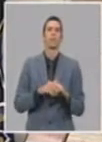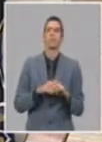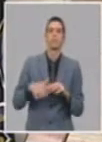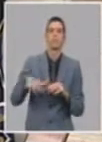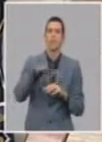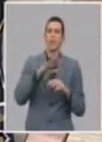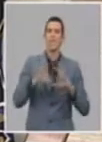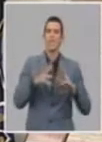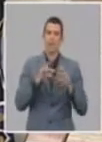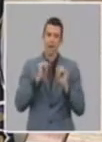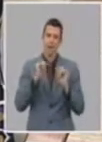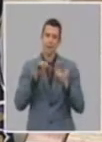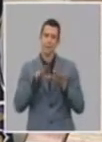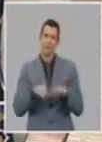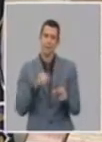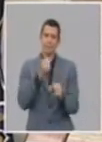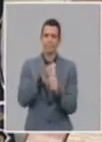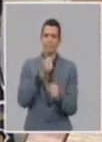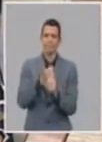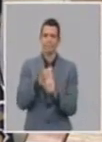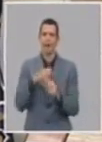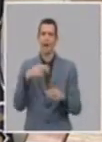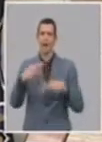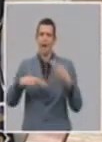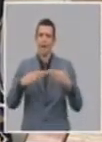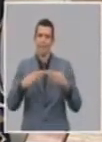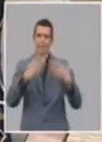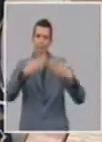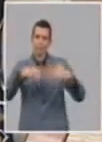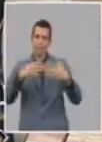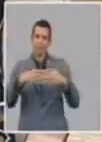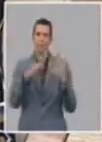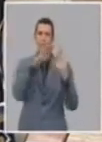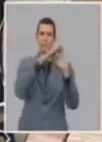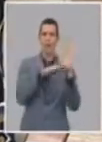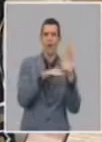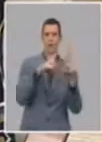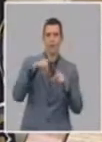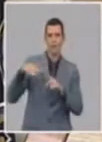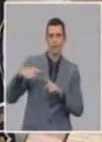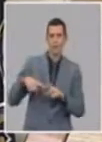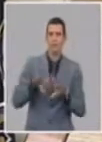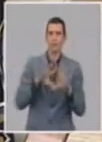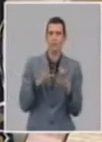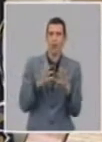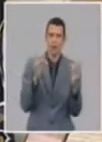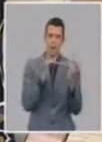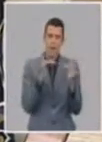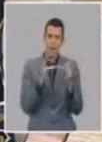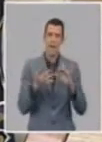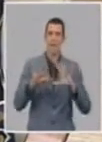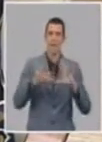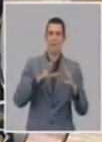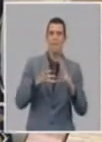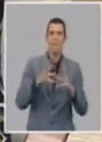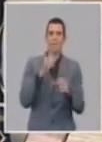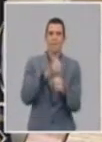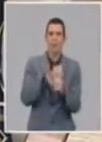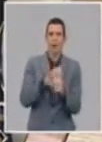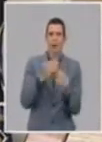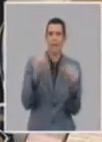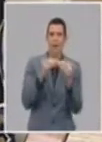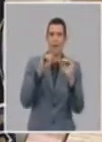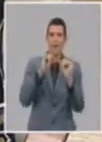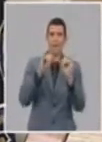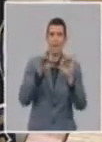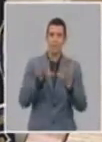esta modalidad: el desarrollo de software, monitoreo de las redes, la ciberseguridad, todo lo que está haciendo los proyectos de ingenieros,